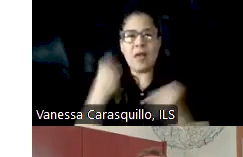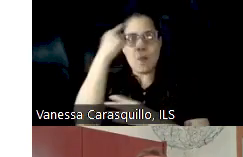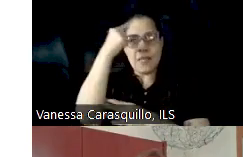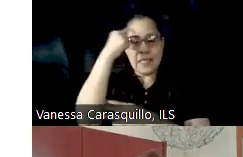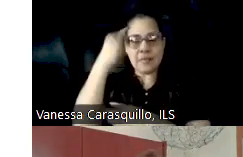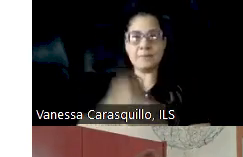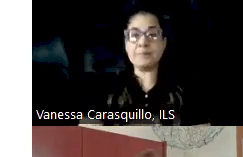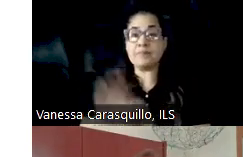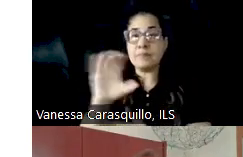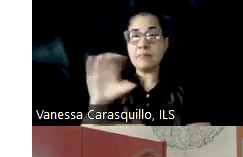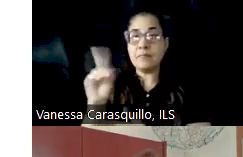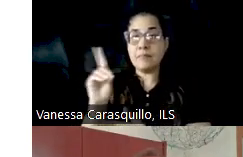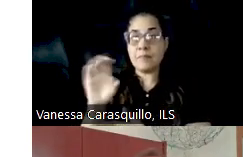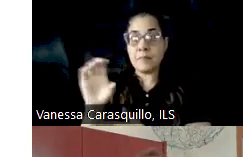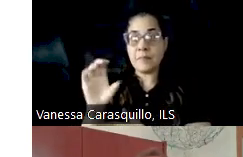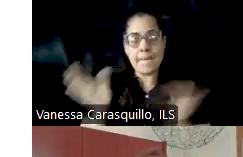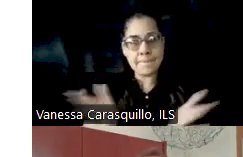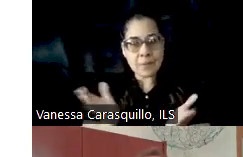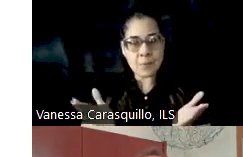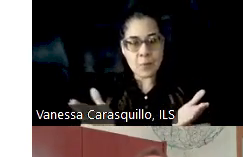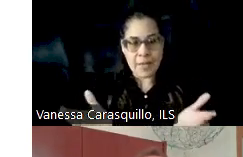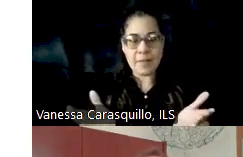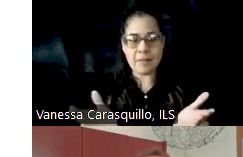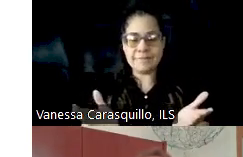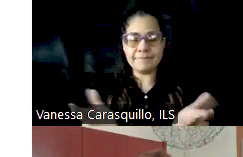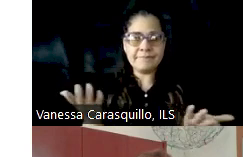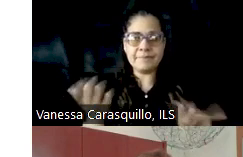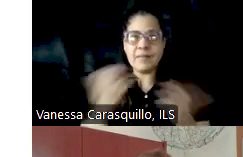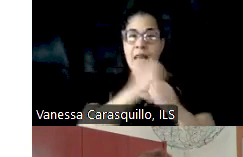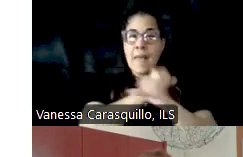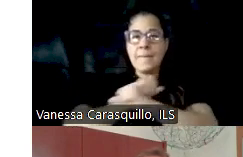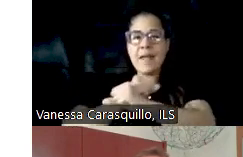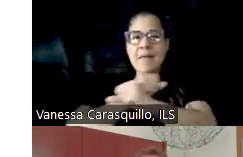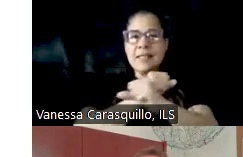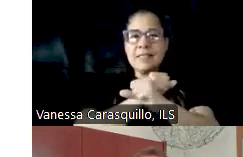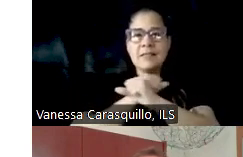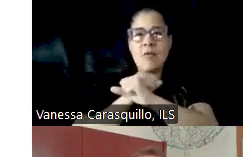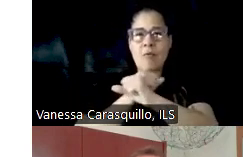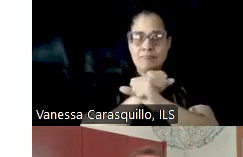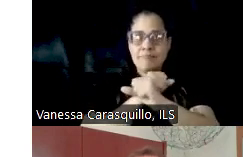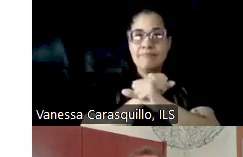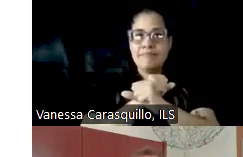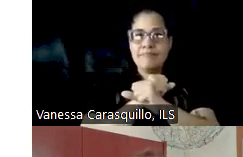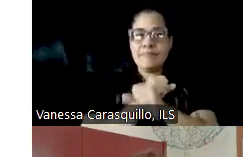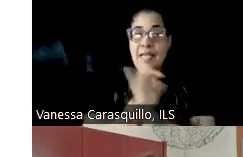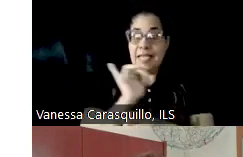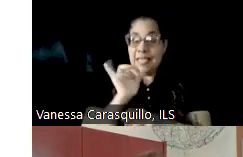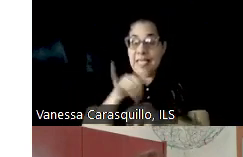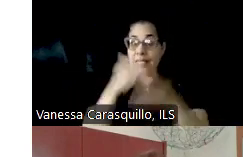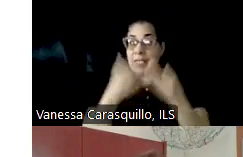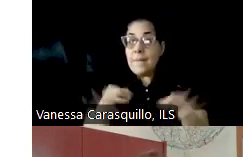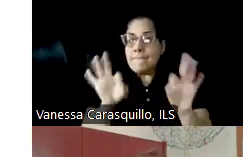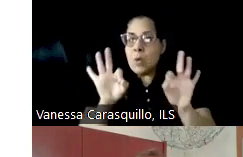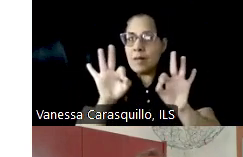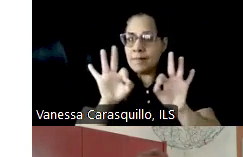obviamente promueve desde el punto de vista de salud pública la prevención. De aquí es importante subrayar,